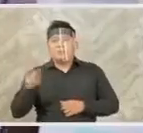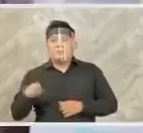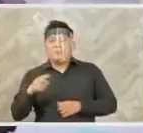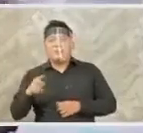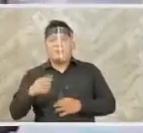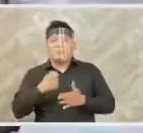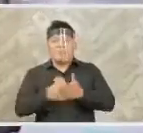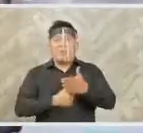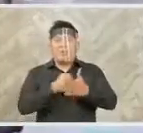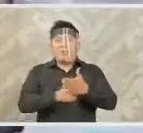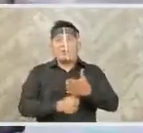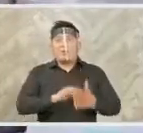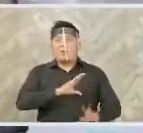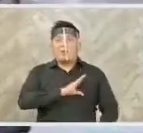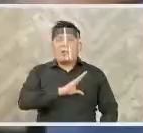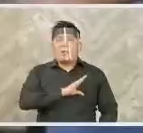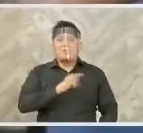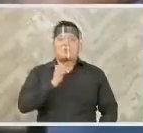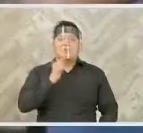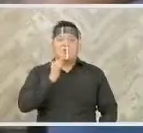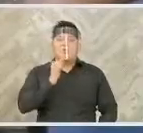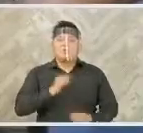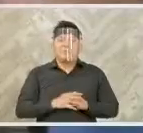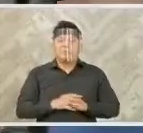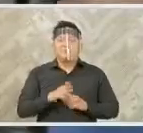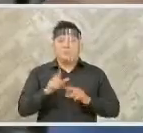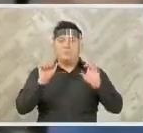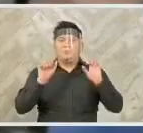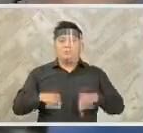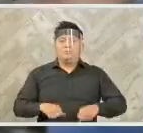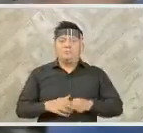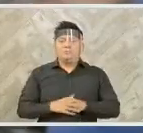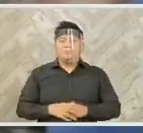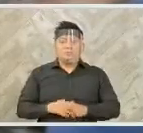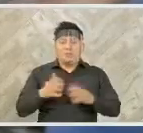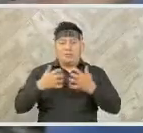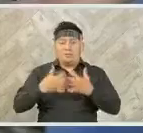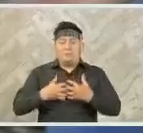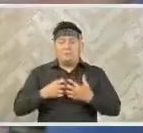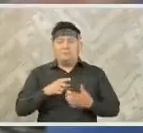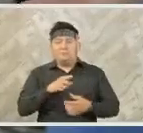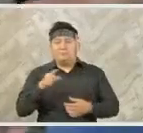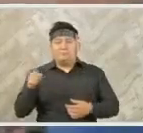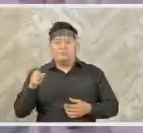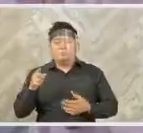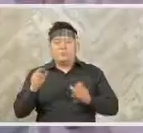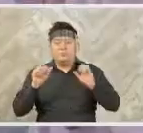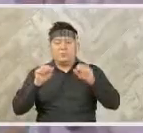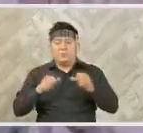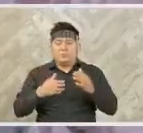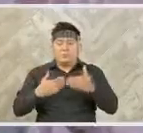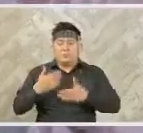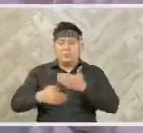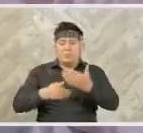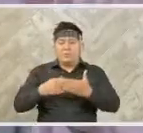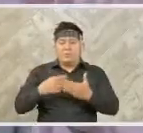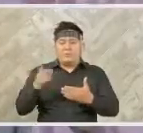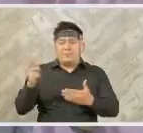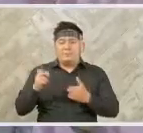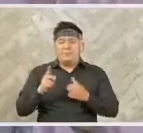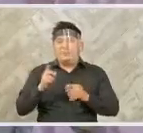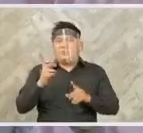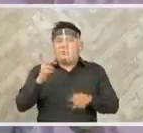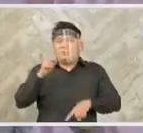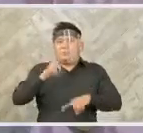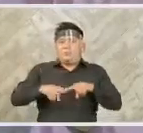señor alcalde de la ciudad se pudo que esas empresas permanezcan en el régimen a pesar del no cumplimiento